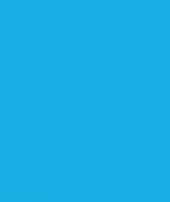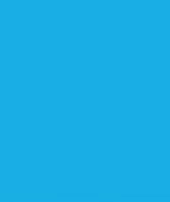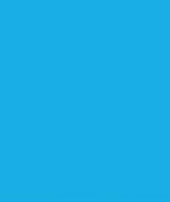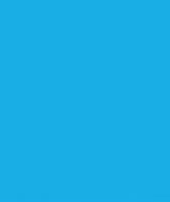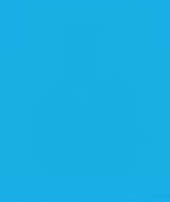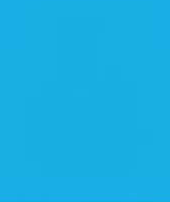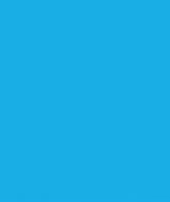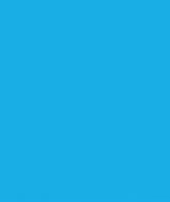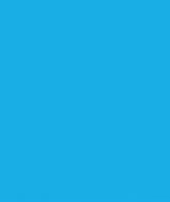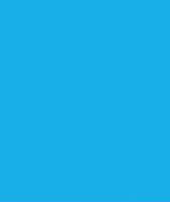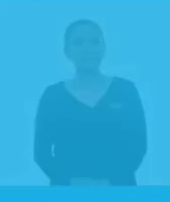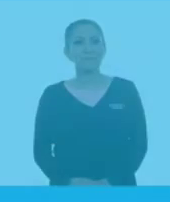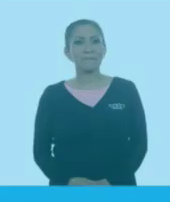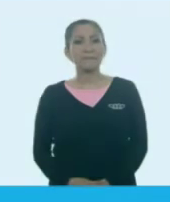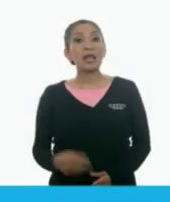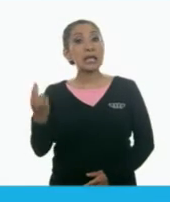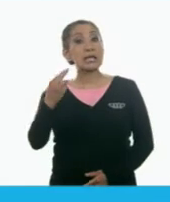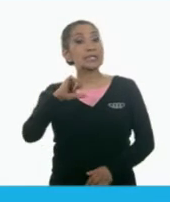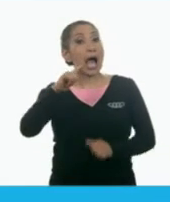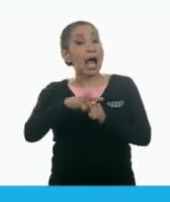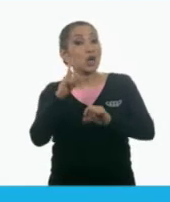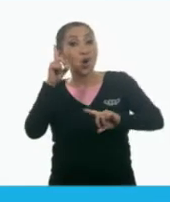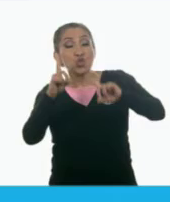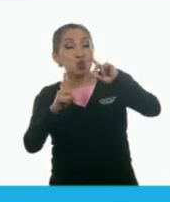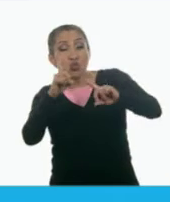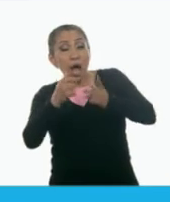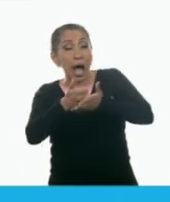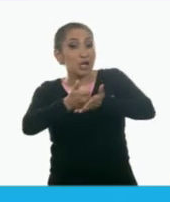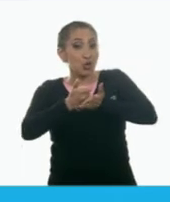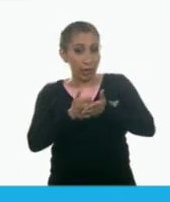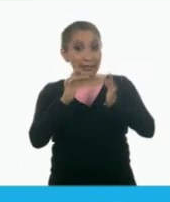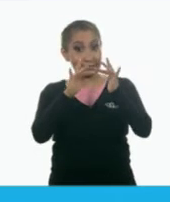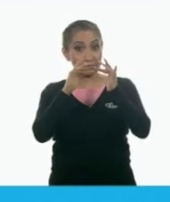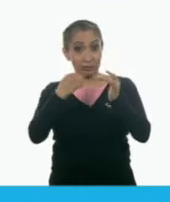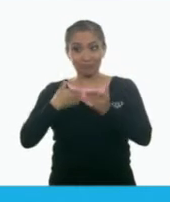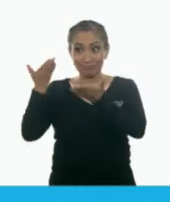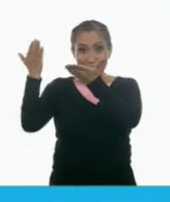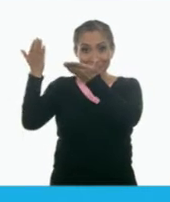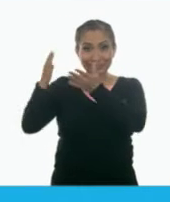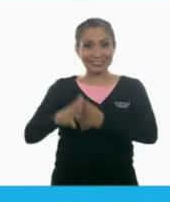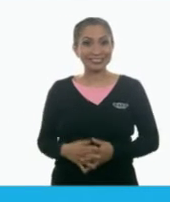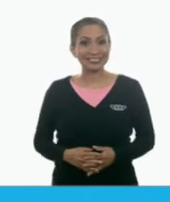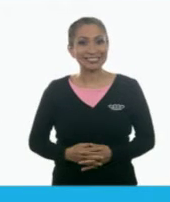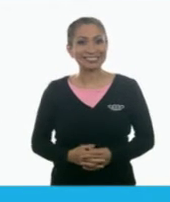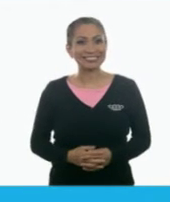Si necesitas ayuda para resolver tus dudas, contáctanos.